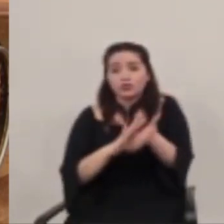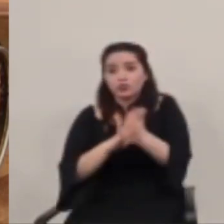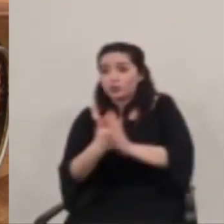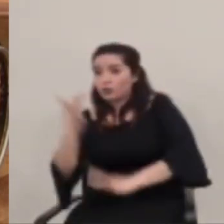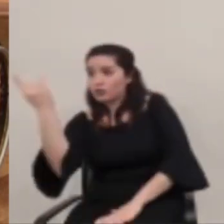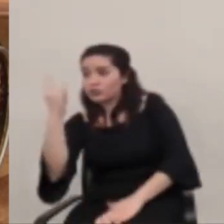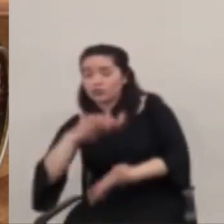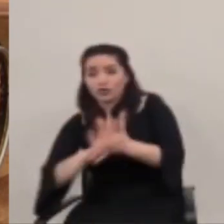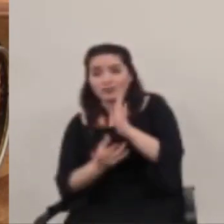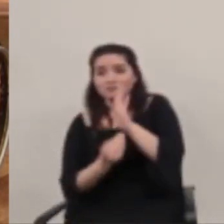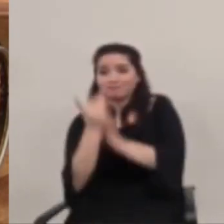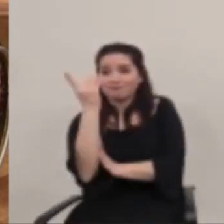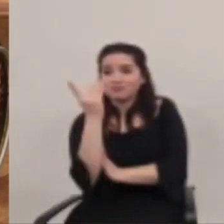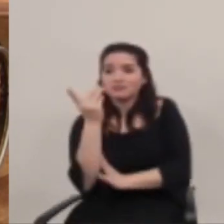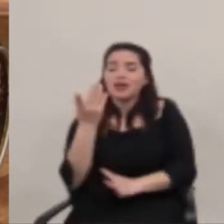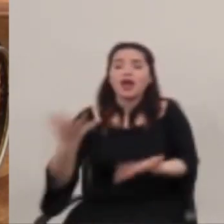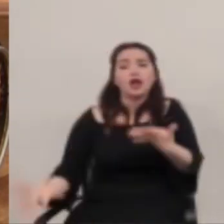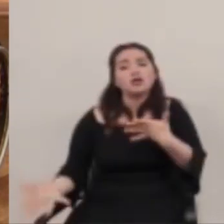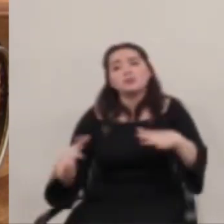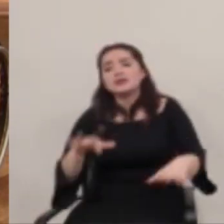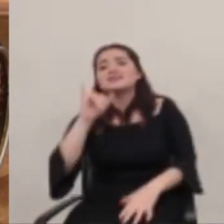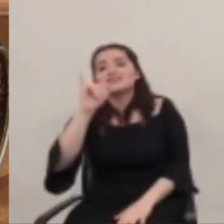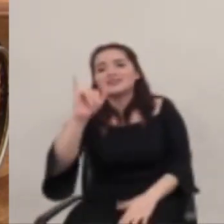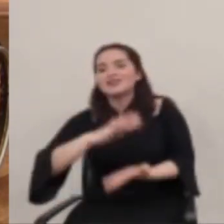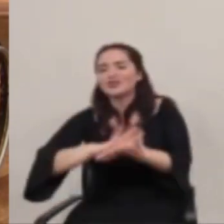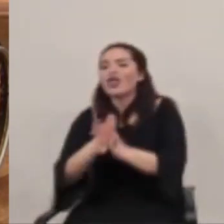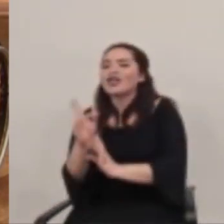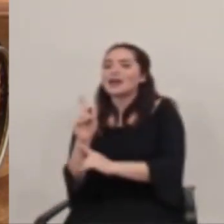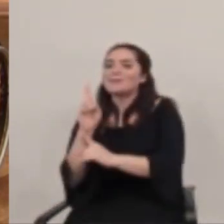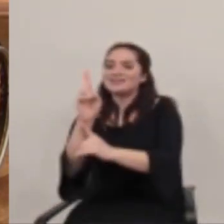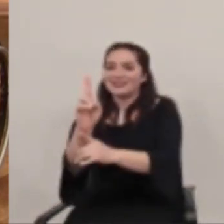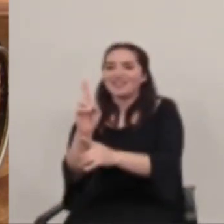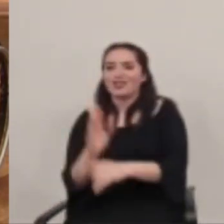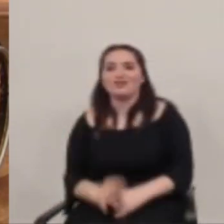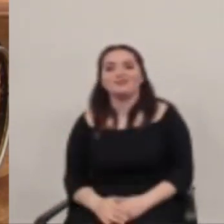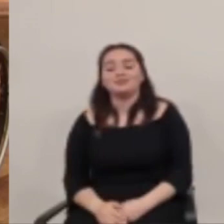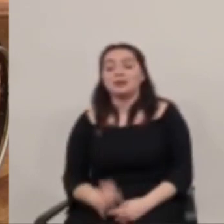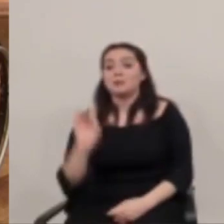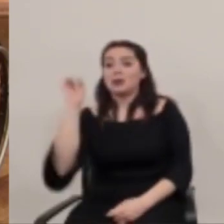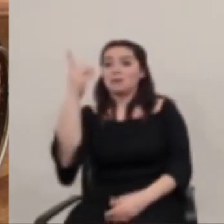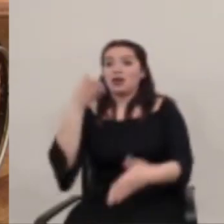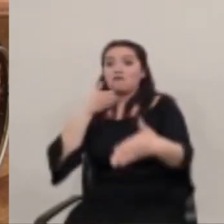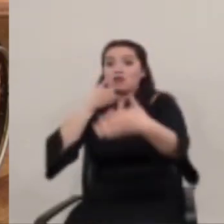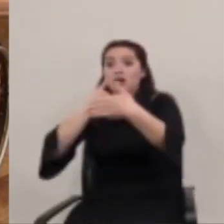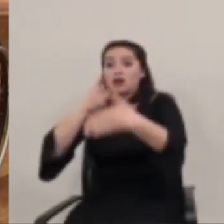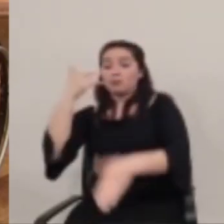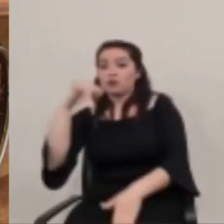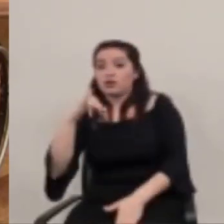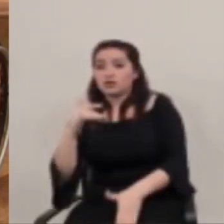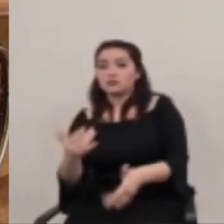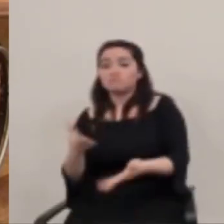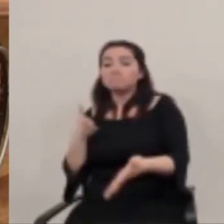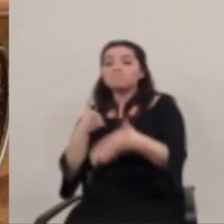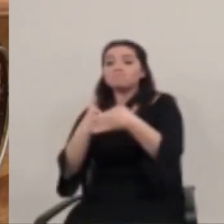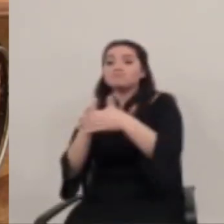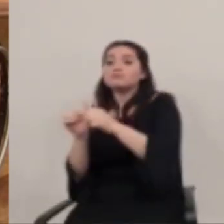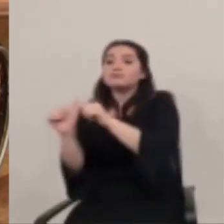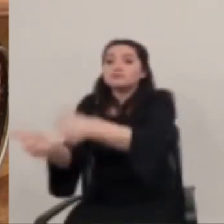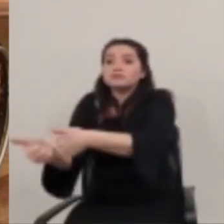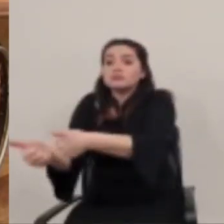desarrollados, al menos sí están todos representados. Entonces la primera barrera importante a superar